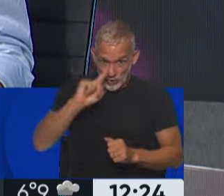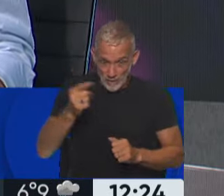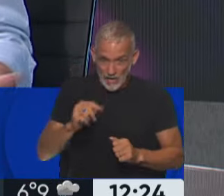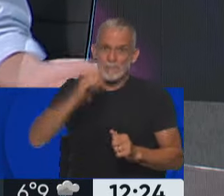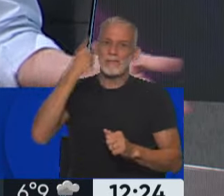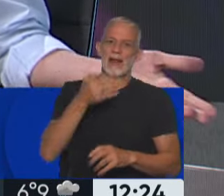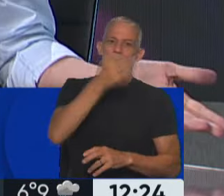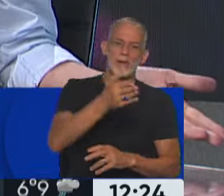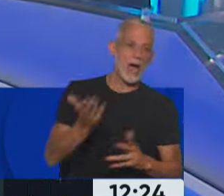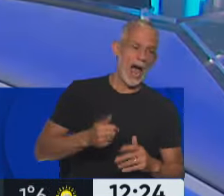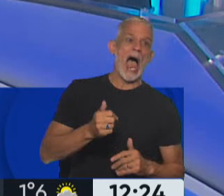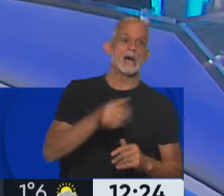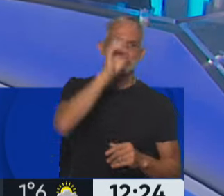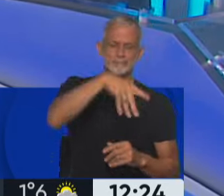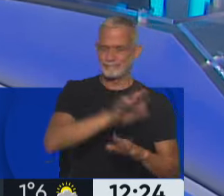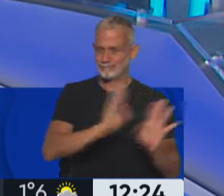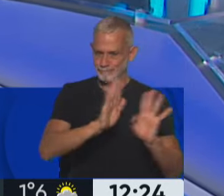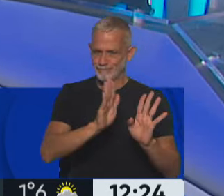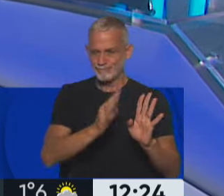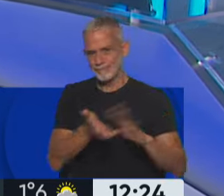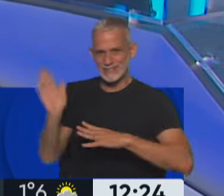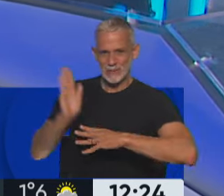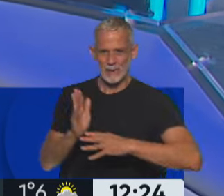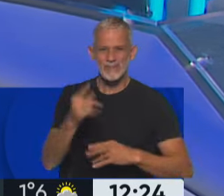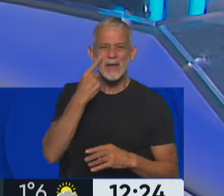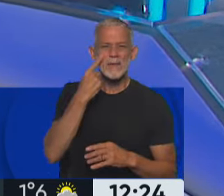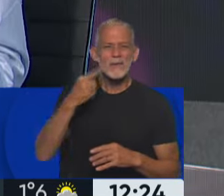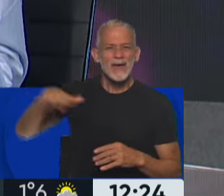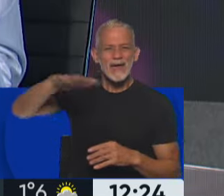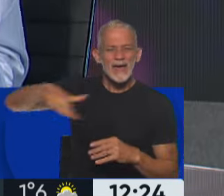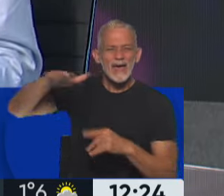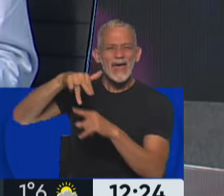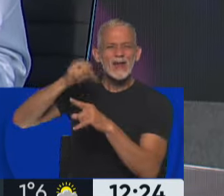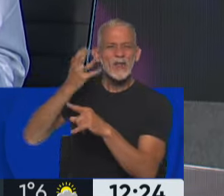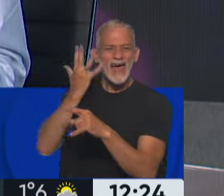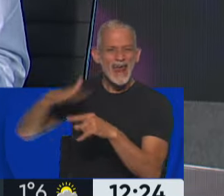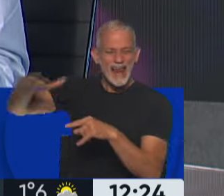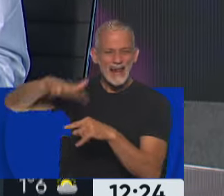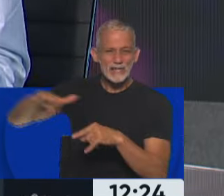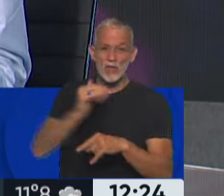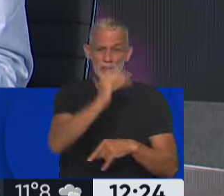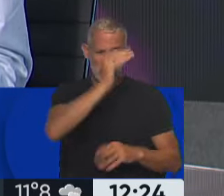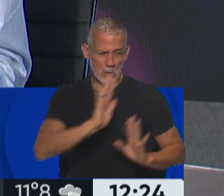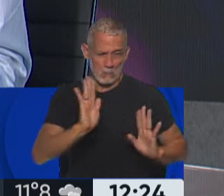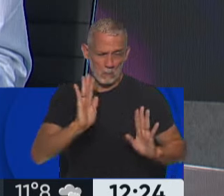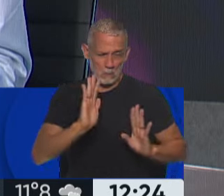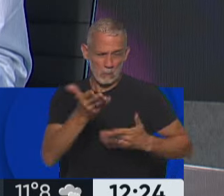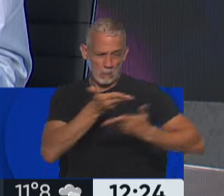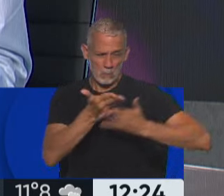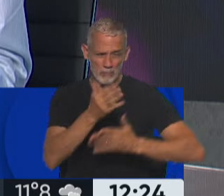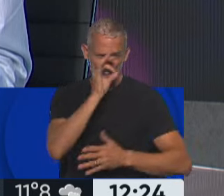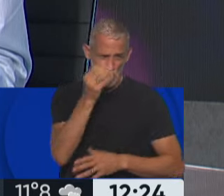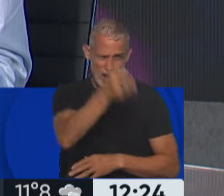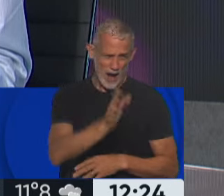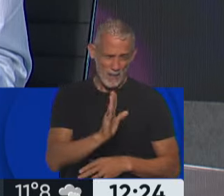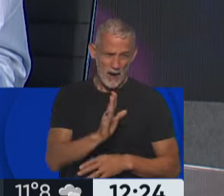sí la segunda vez claramente sabía que estab solo me equivoco Wanda vive en el barrio privado y no utiliza ese departamento o sea el que comparte con con